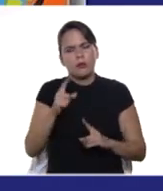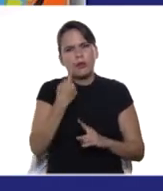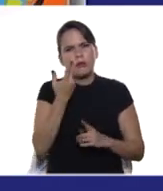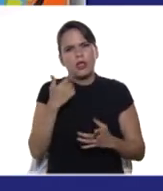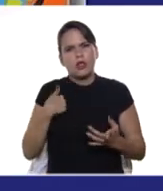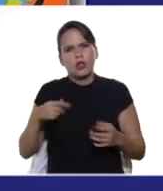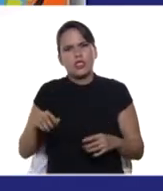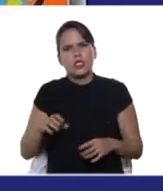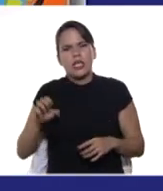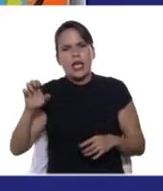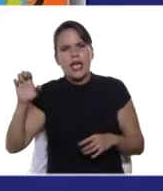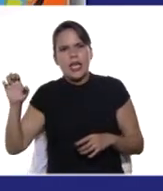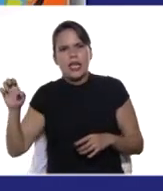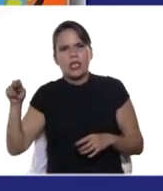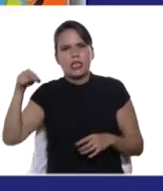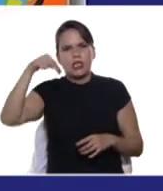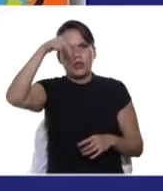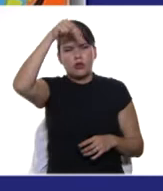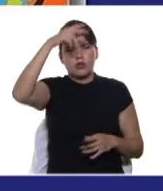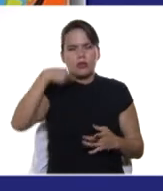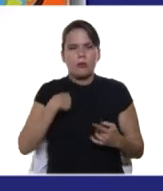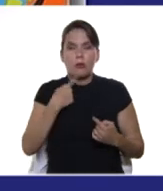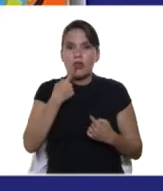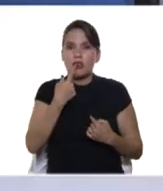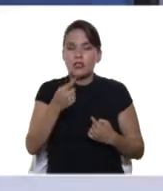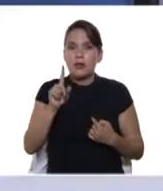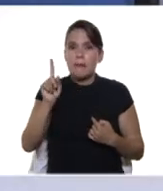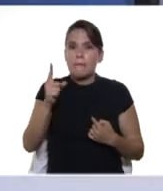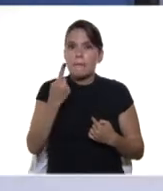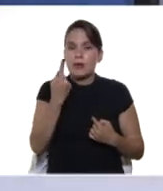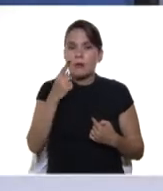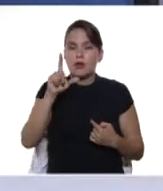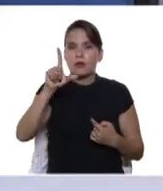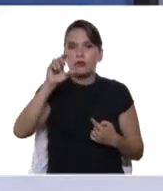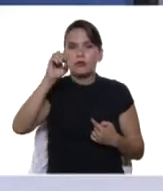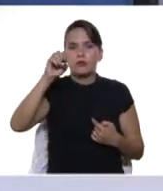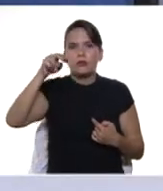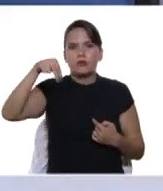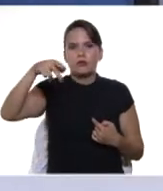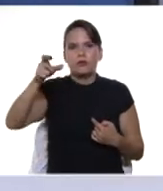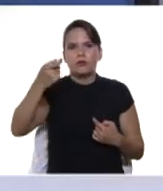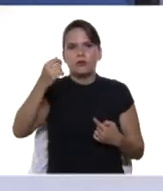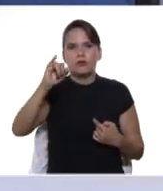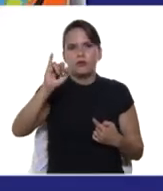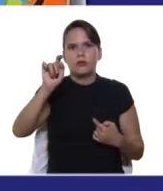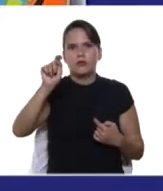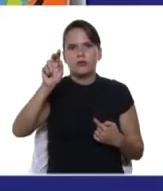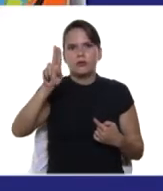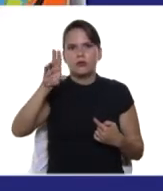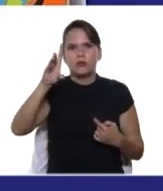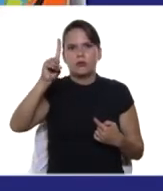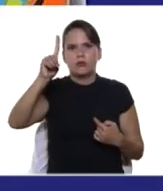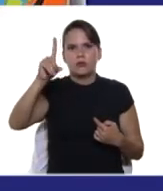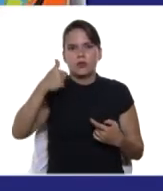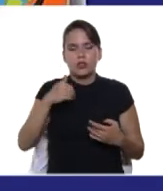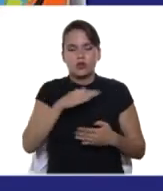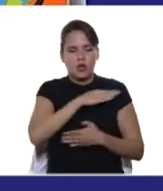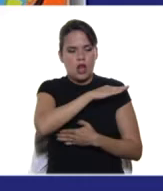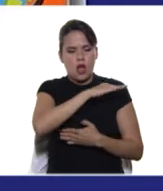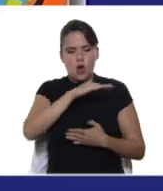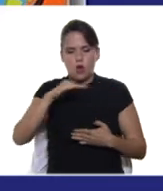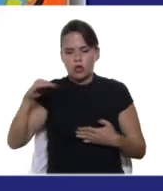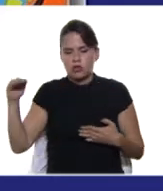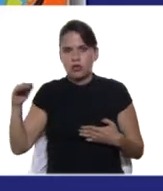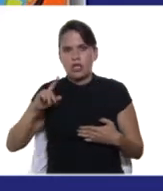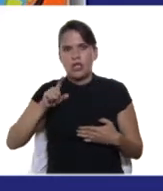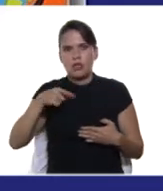primero la longitud, que son las horizontales, y luego la latitud, que son las verticales. Vamos